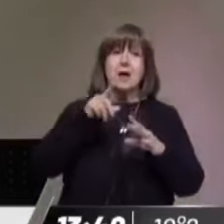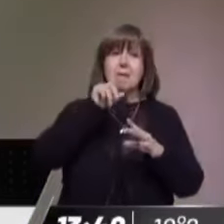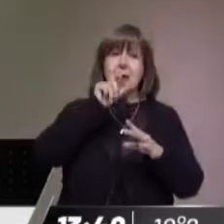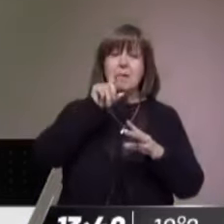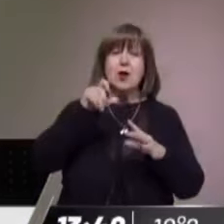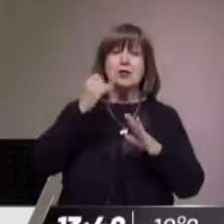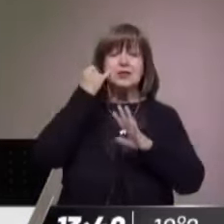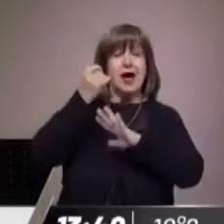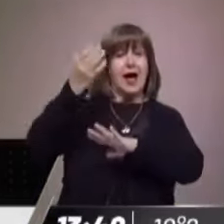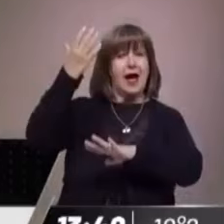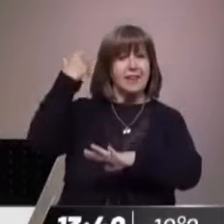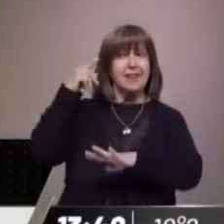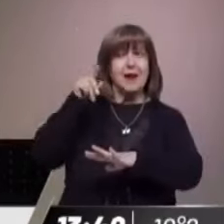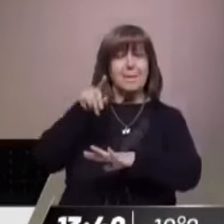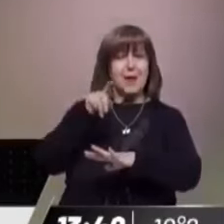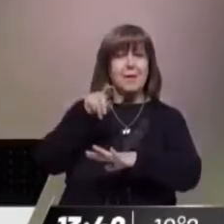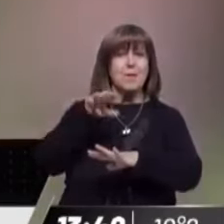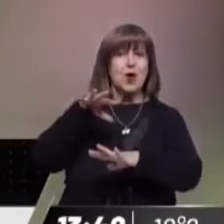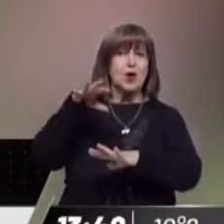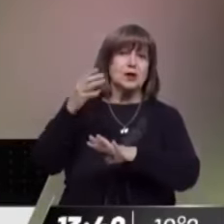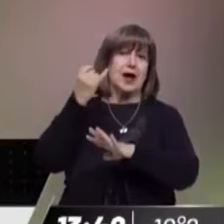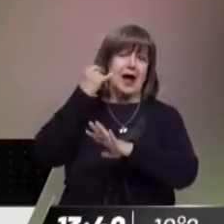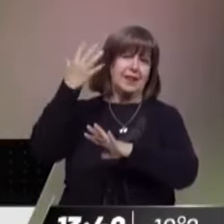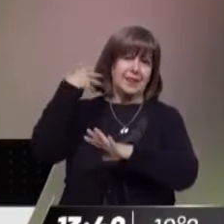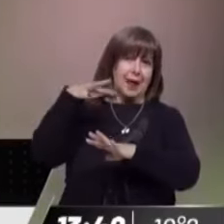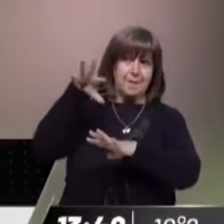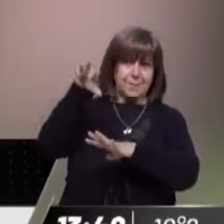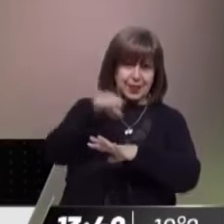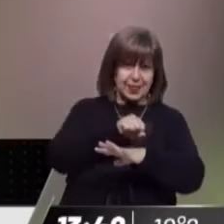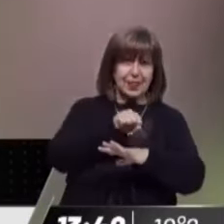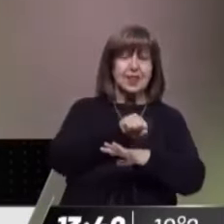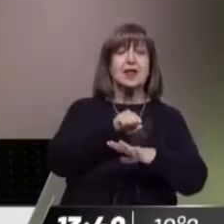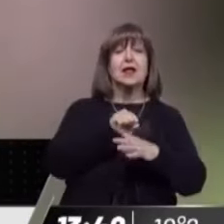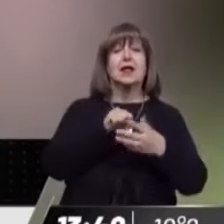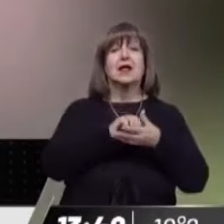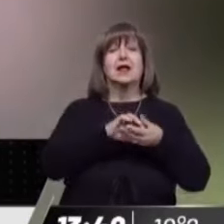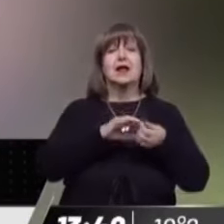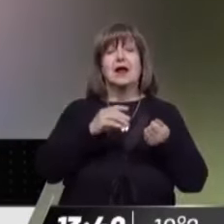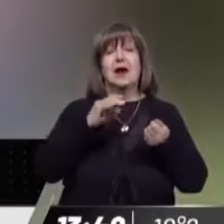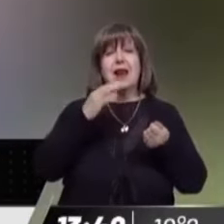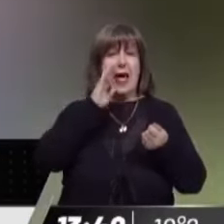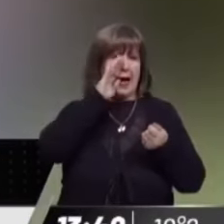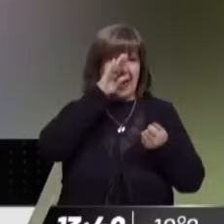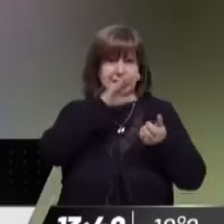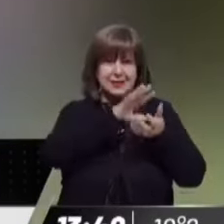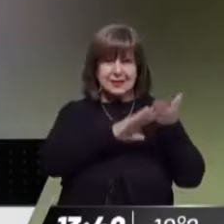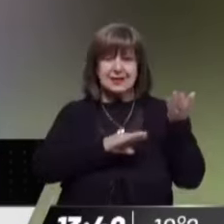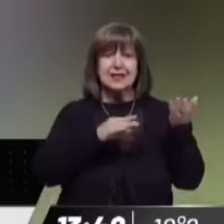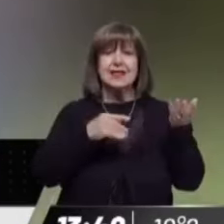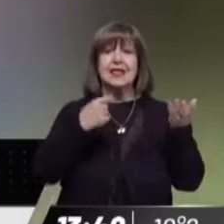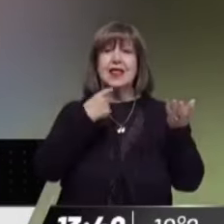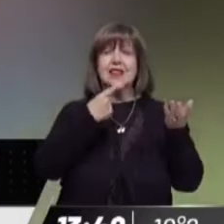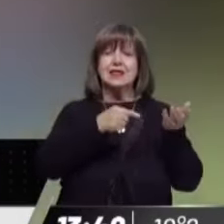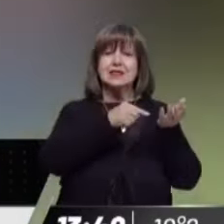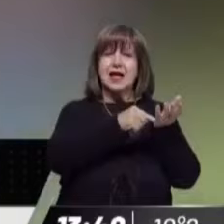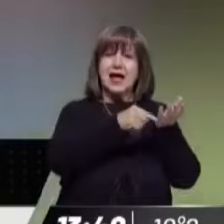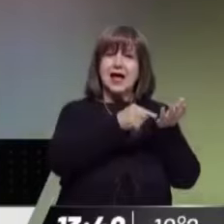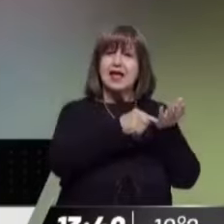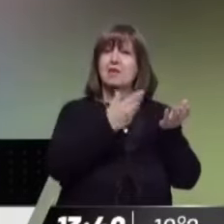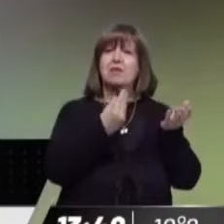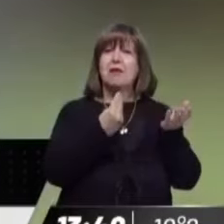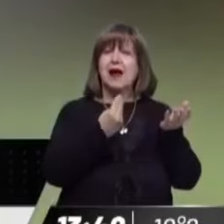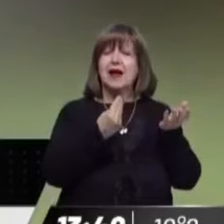sido recuperadas y liberadas en zonas productivas de San Martín, donde cumplen la